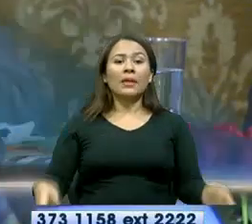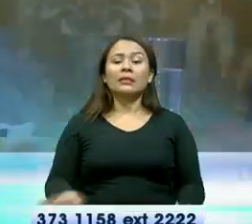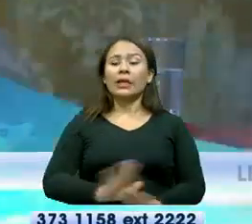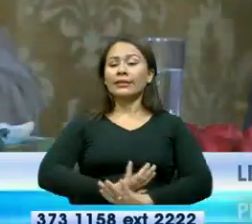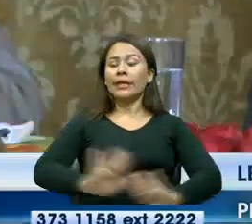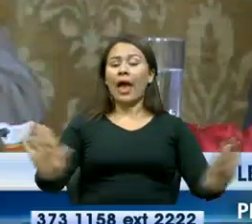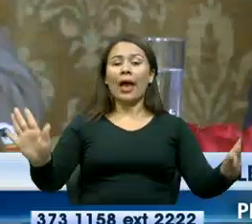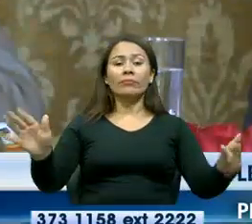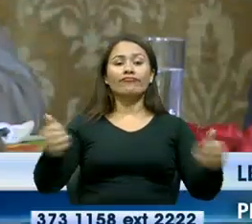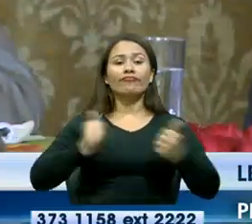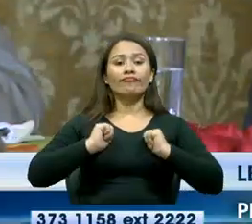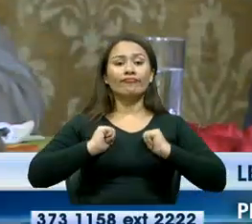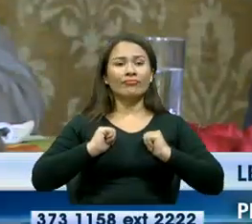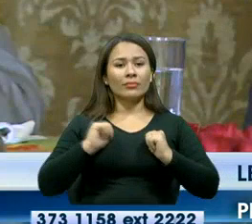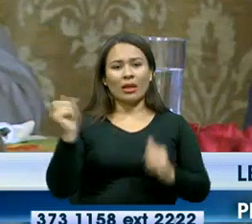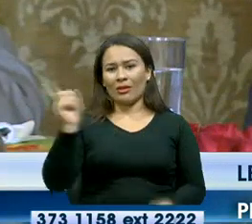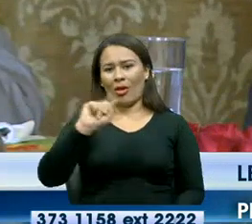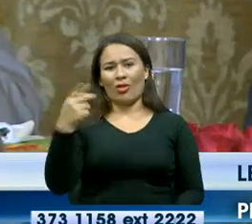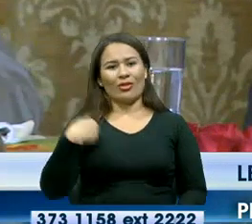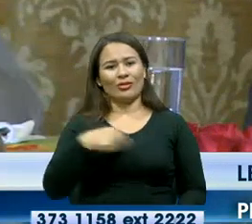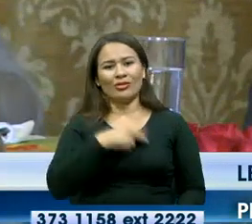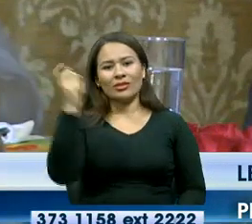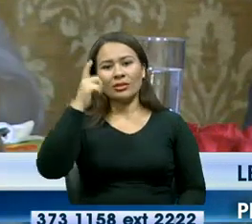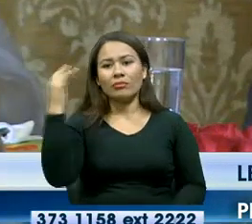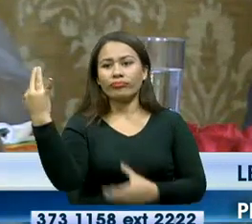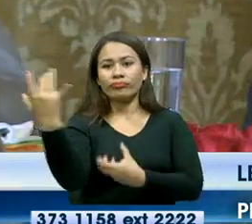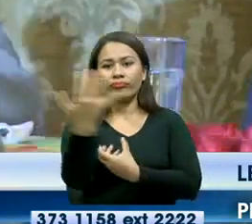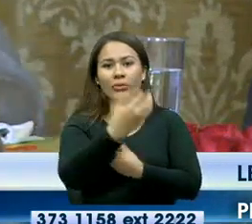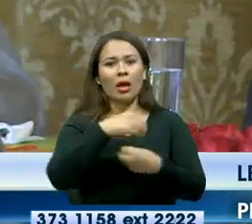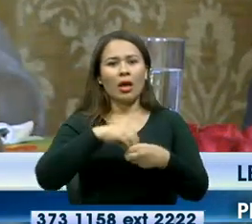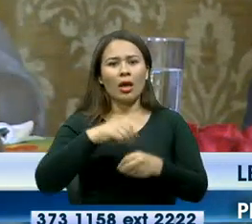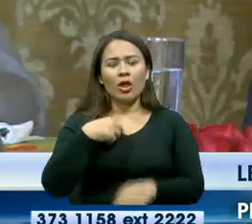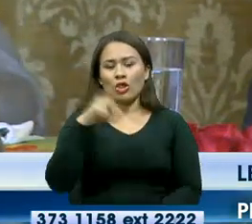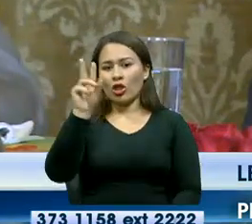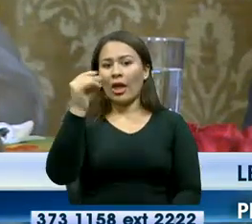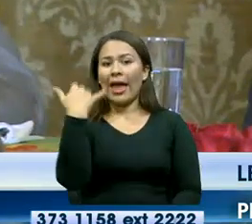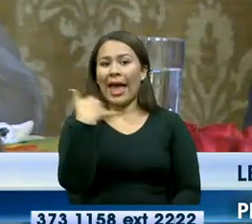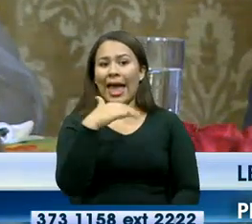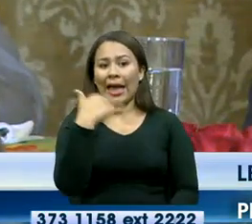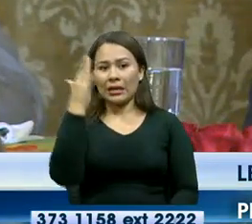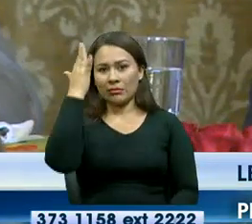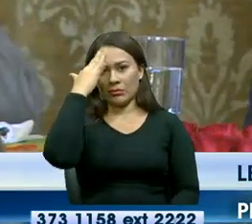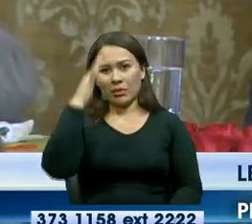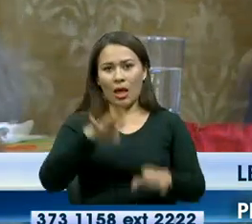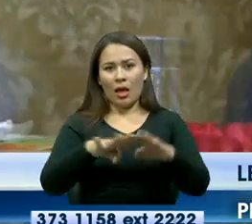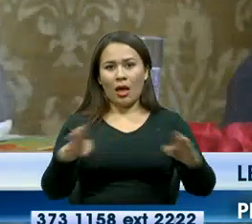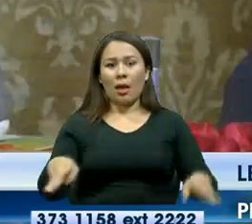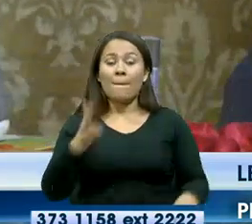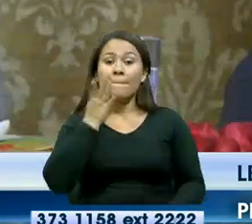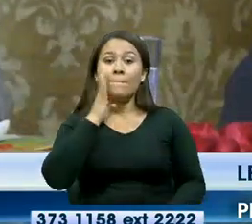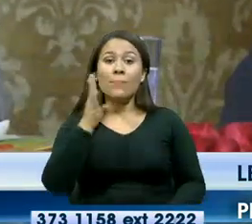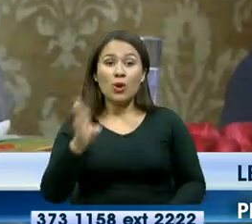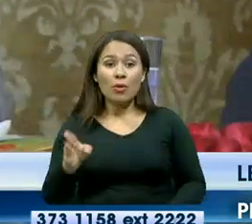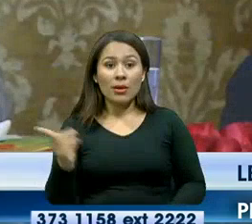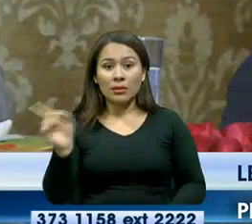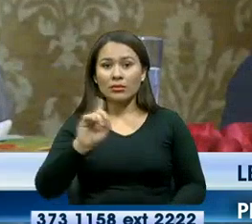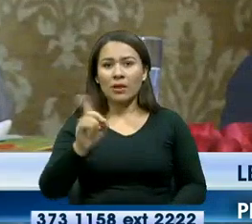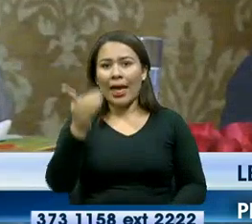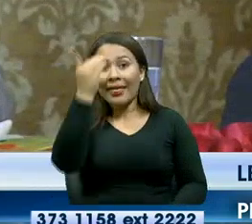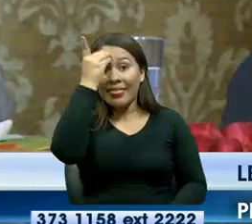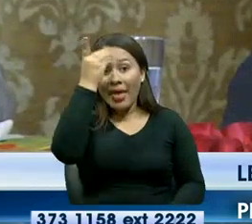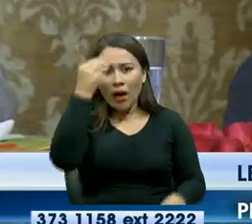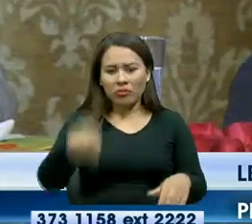necesitamos recursos. No se rían cuando digo la mesa servida, ya parece broma hoy. La mesa servida de deuda, pues.